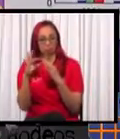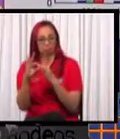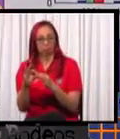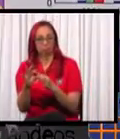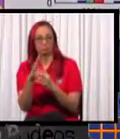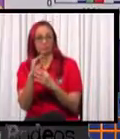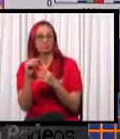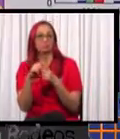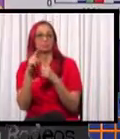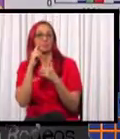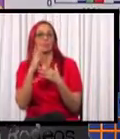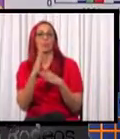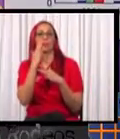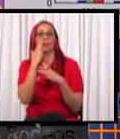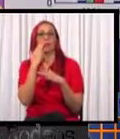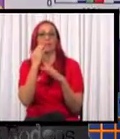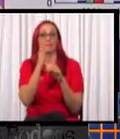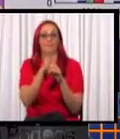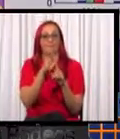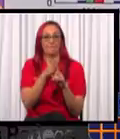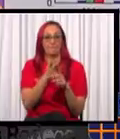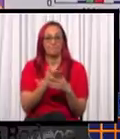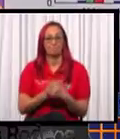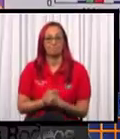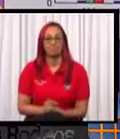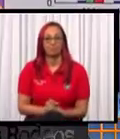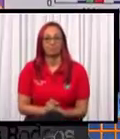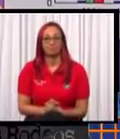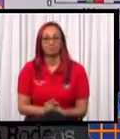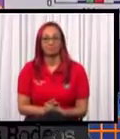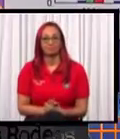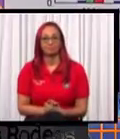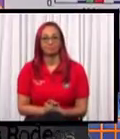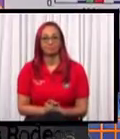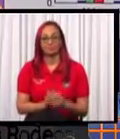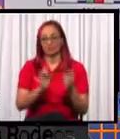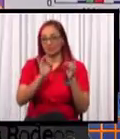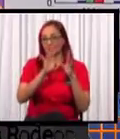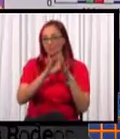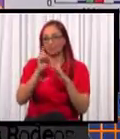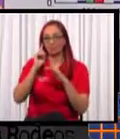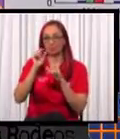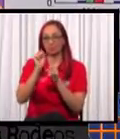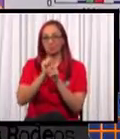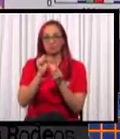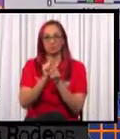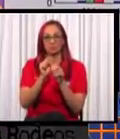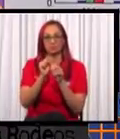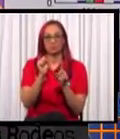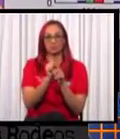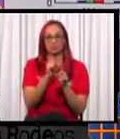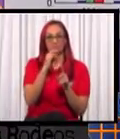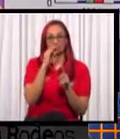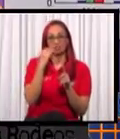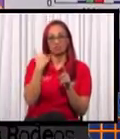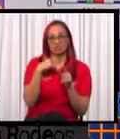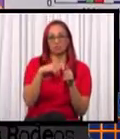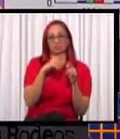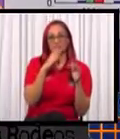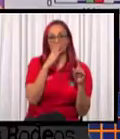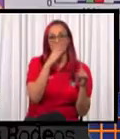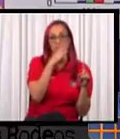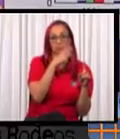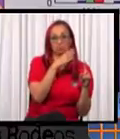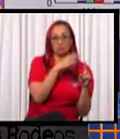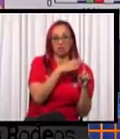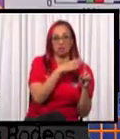sí son afectadas tremendamente por las situaciones del fenómeno del niño, causaron que en